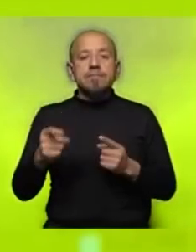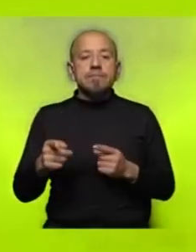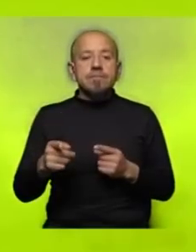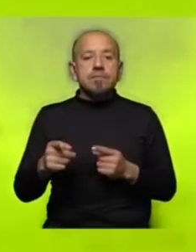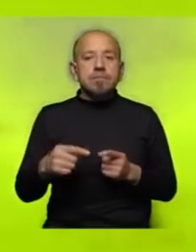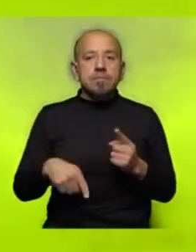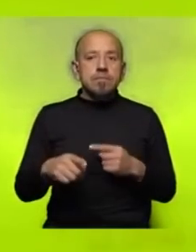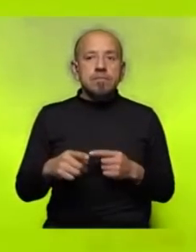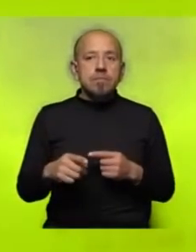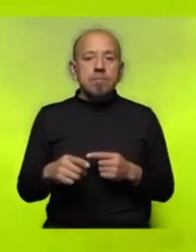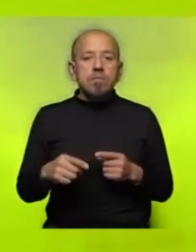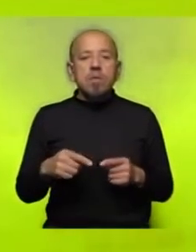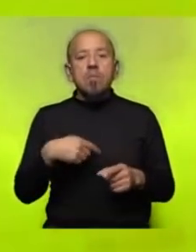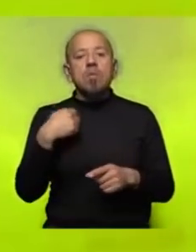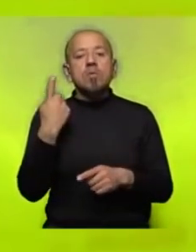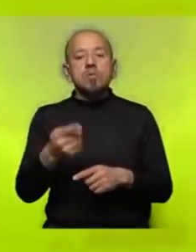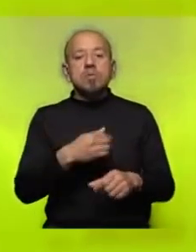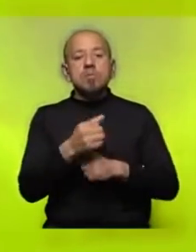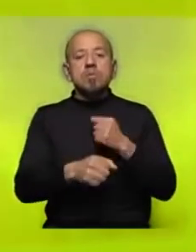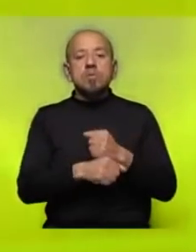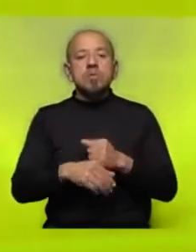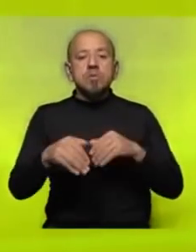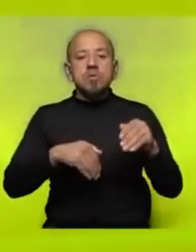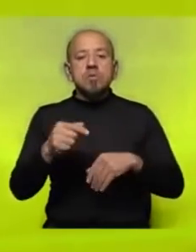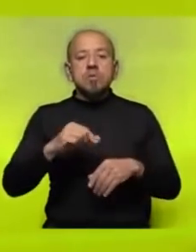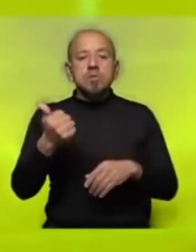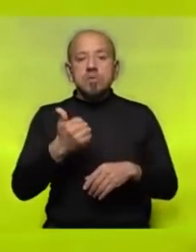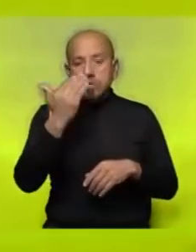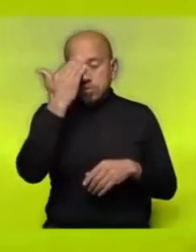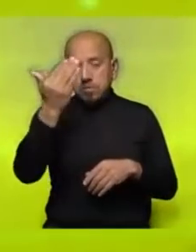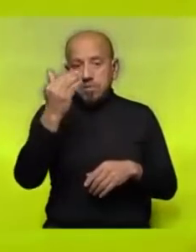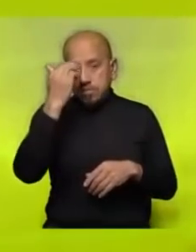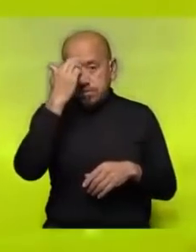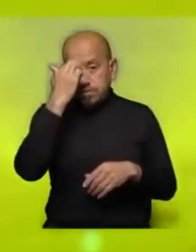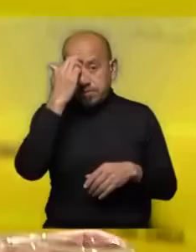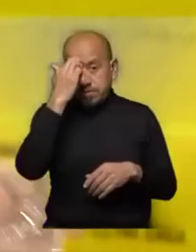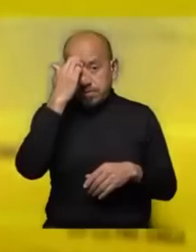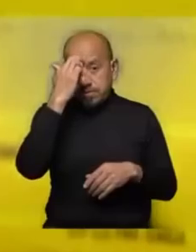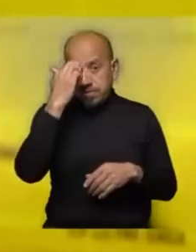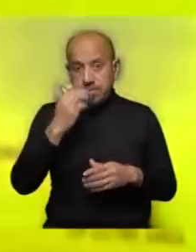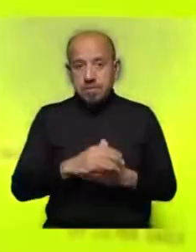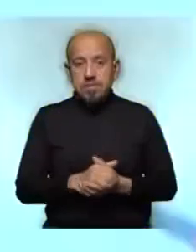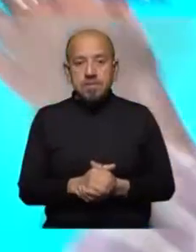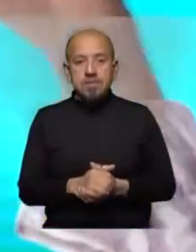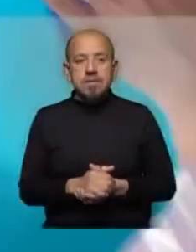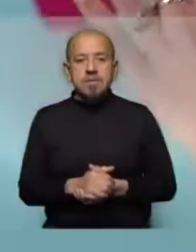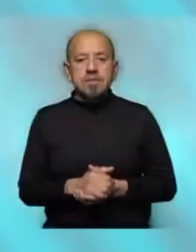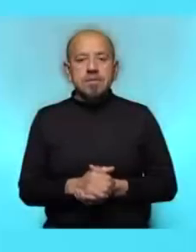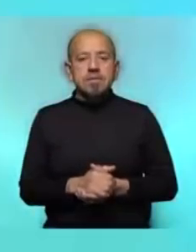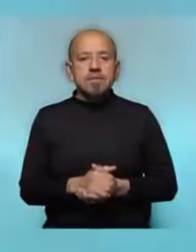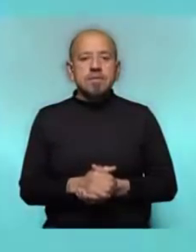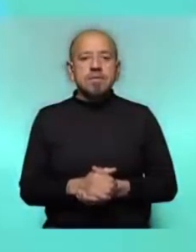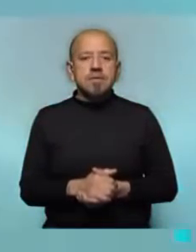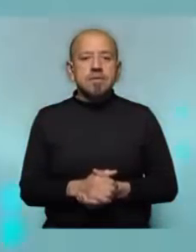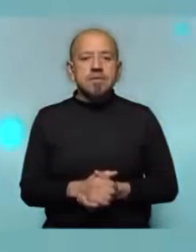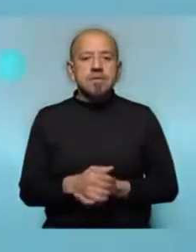imaginemos uno año que viene elecciones gana el frente amplio Por qué se agarra la cabeza no no porque ya sé por dónde viene Bueno le ofrecen le